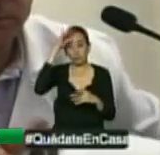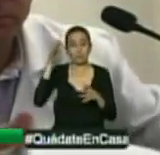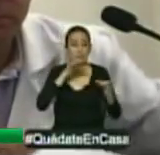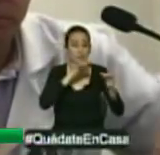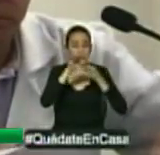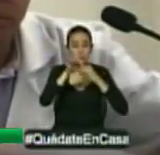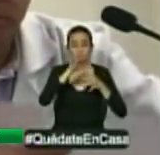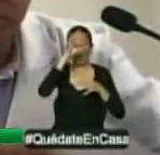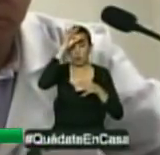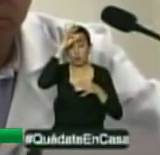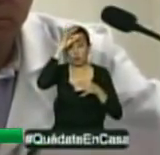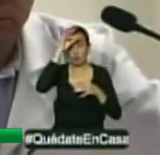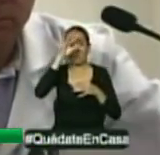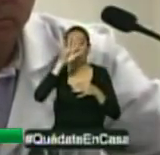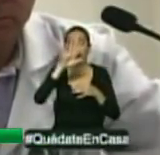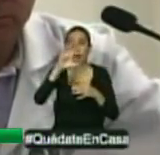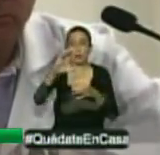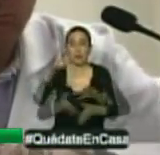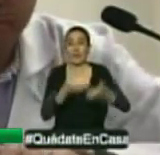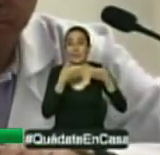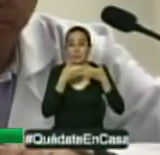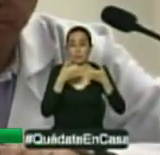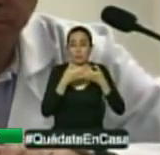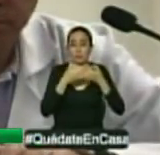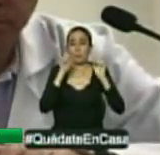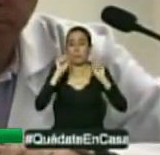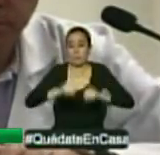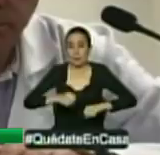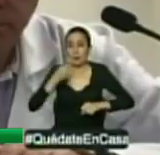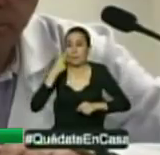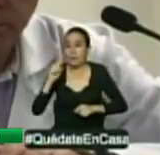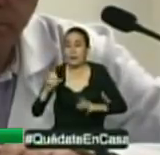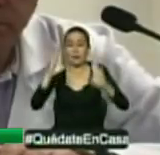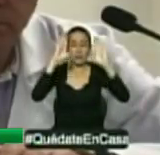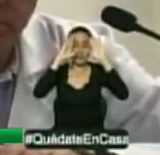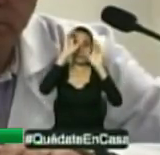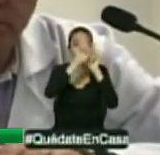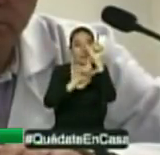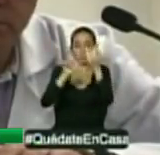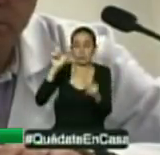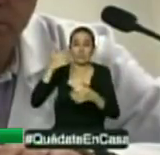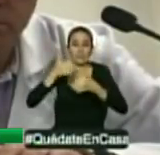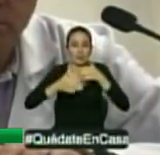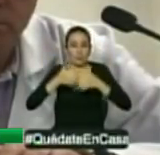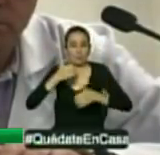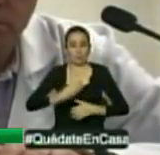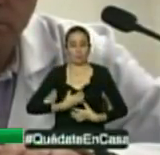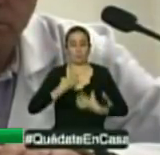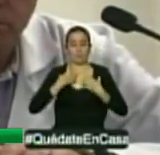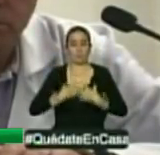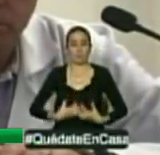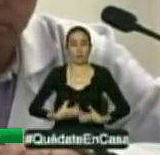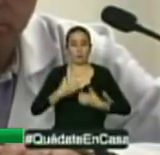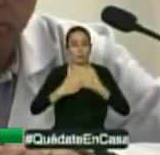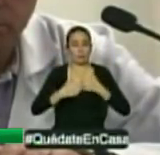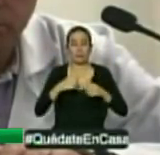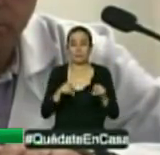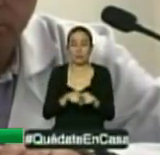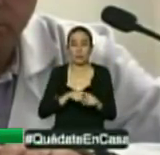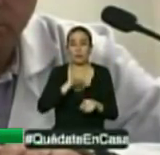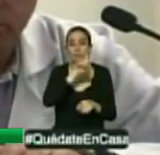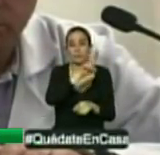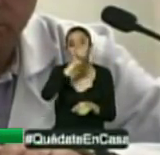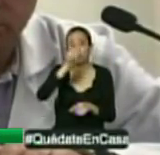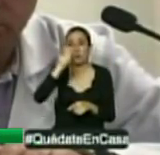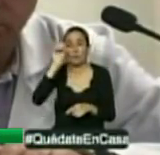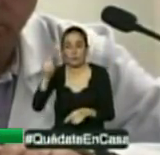a 55 unidades de cuidados intensivos. Asimismo, hemos entregado el día de hoy 120 respiradores que son de un